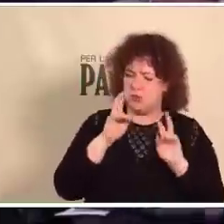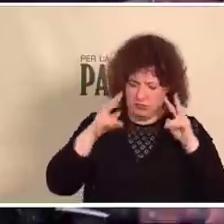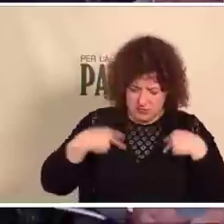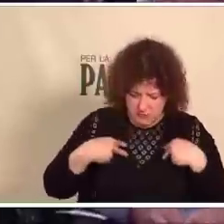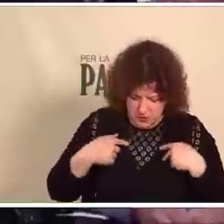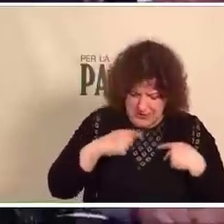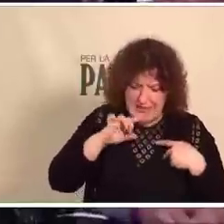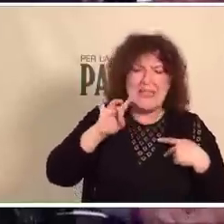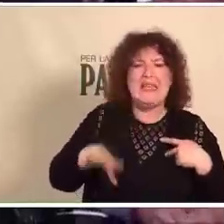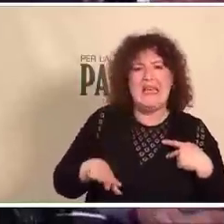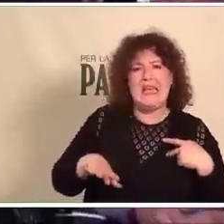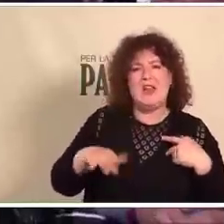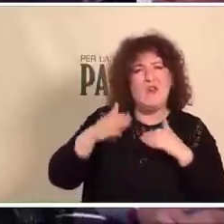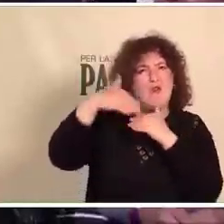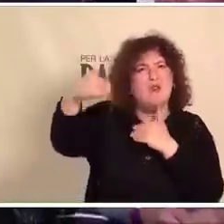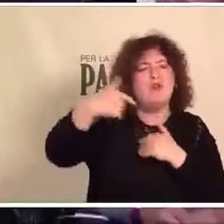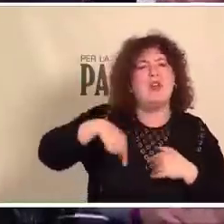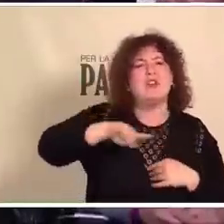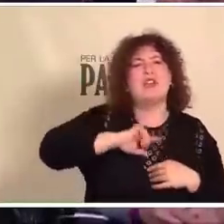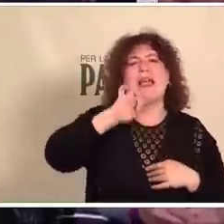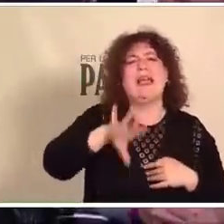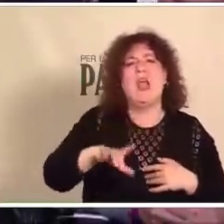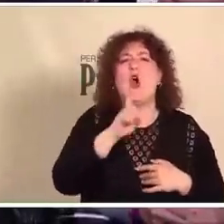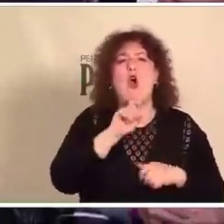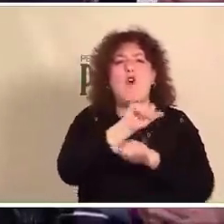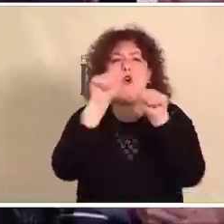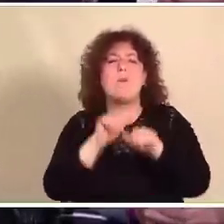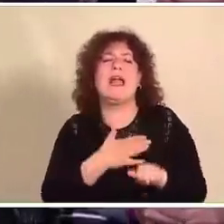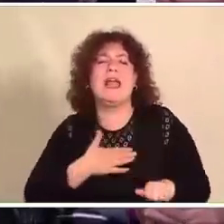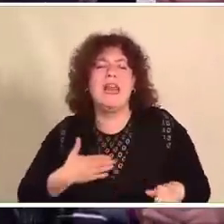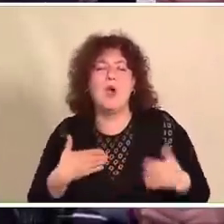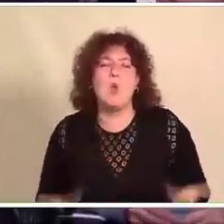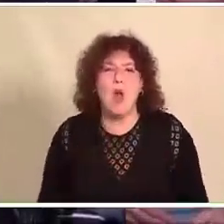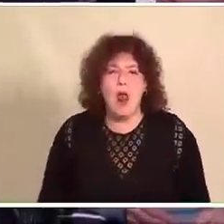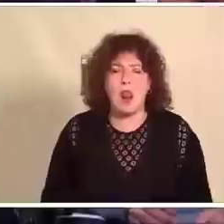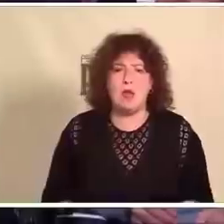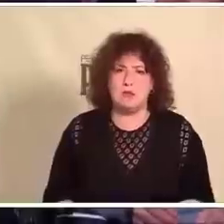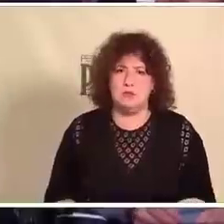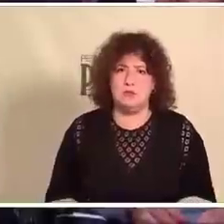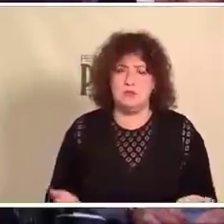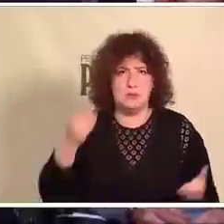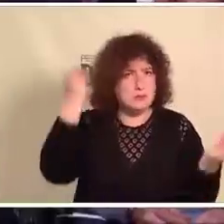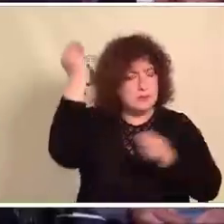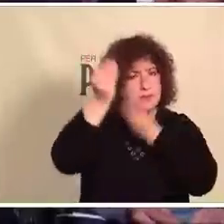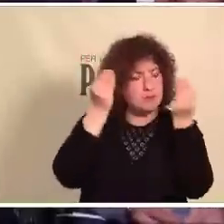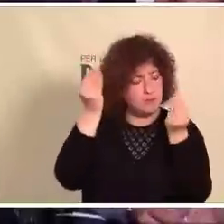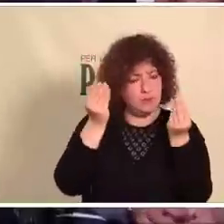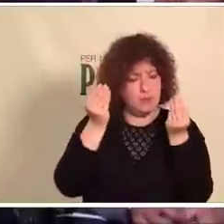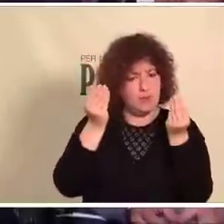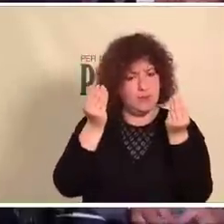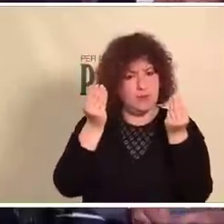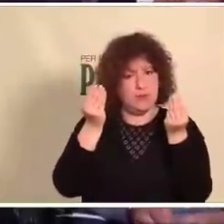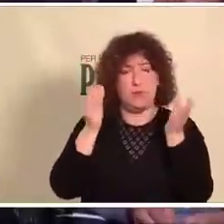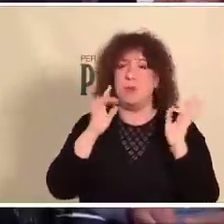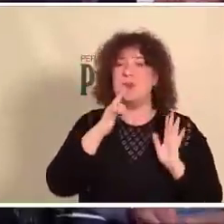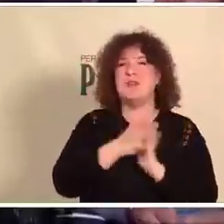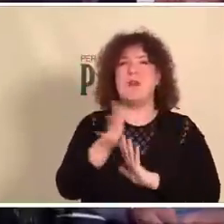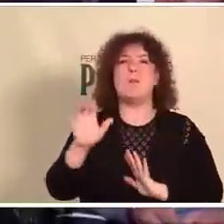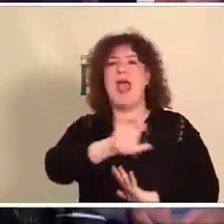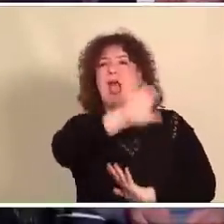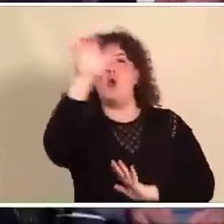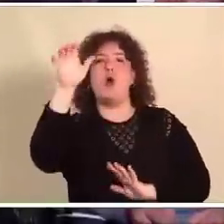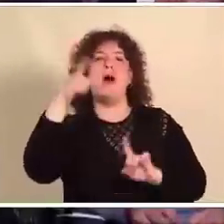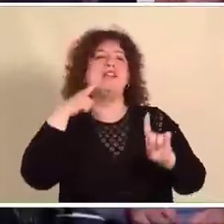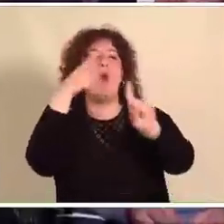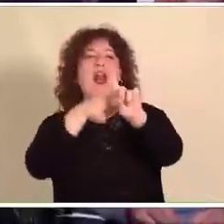y quienes queremos ser Europa se ha visto lo sabéis muy bien muchas veces a sí misma como un referente moral